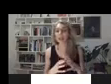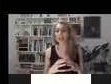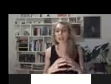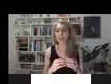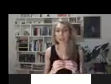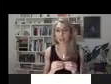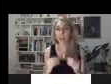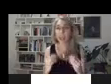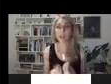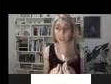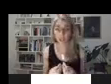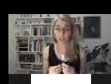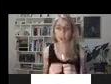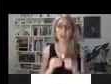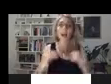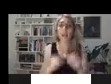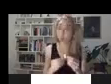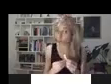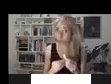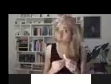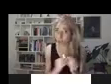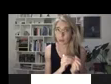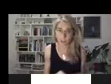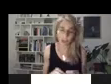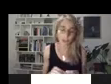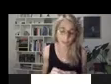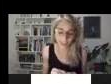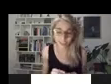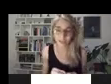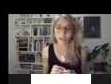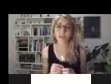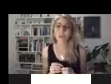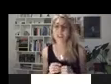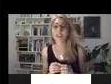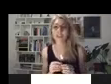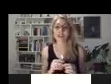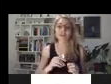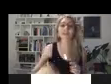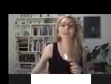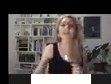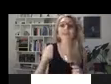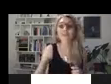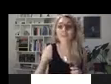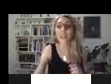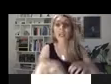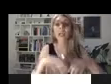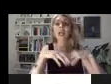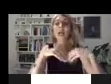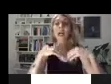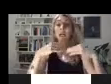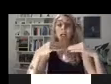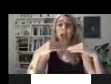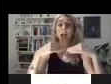las instancias de asociatividad y de conflictividad también están súper presentes.